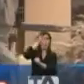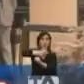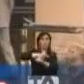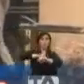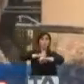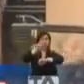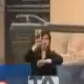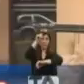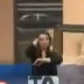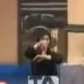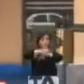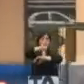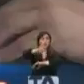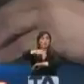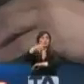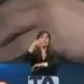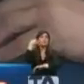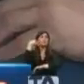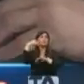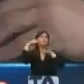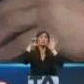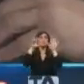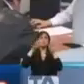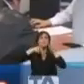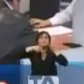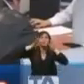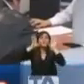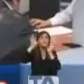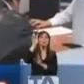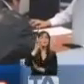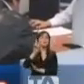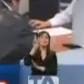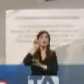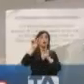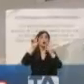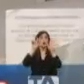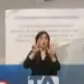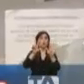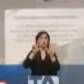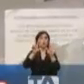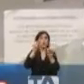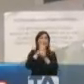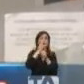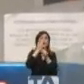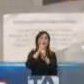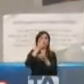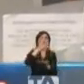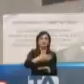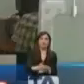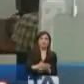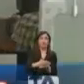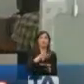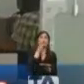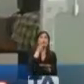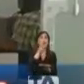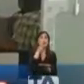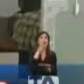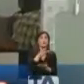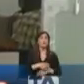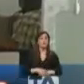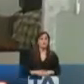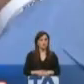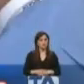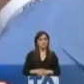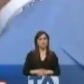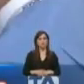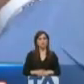13 horas de este jueves 7 de diciembre y todo el viernes 8 se suspenda la jornada laboral para el sector público. Obviamente,